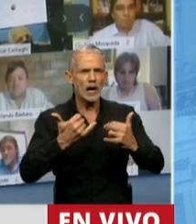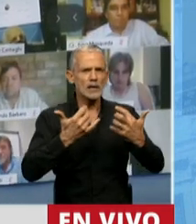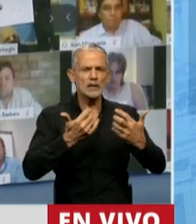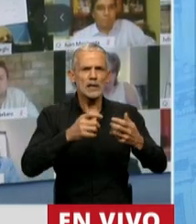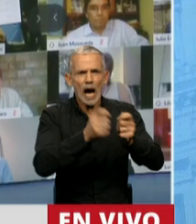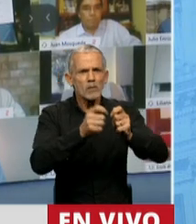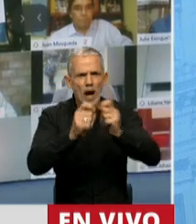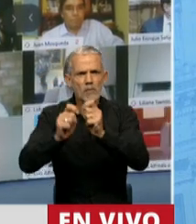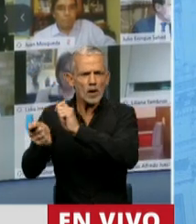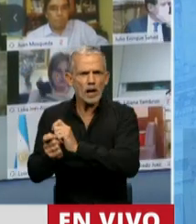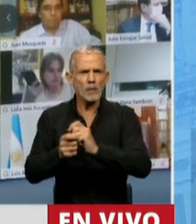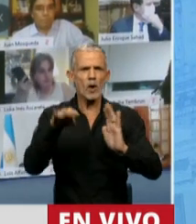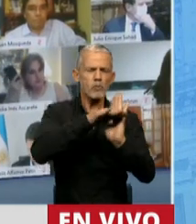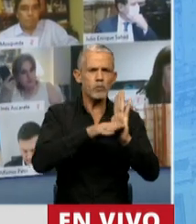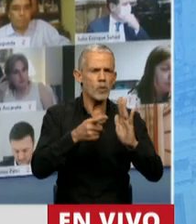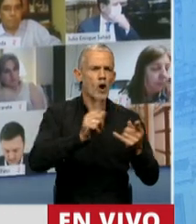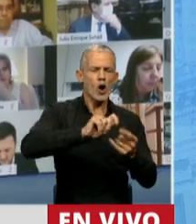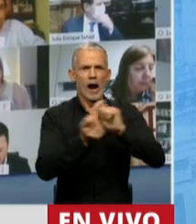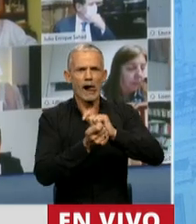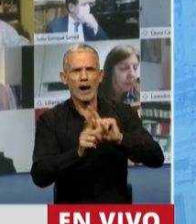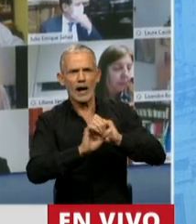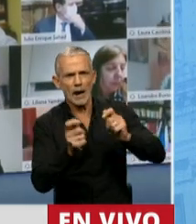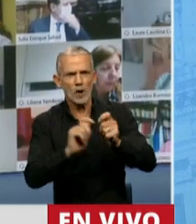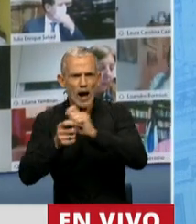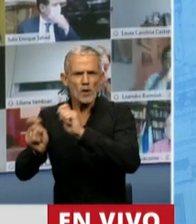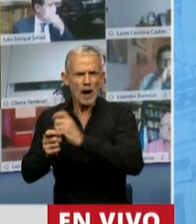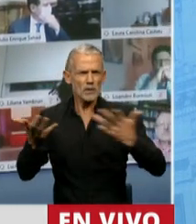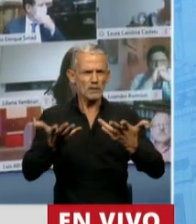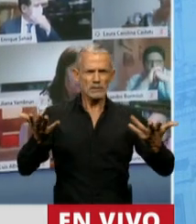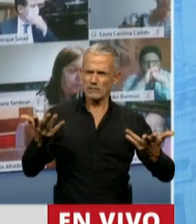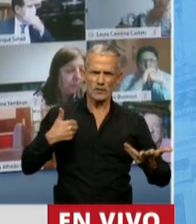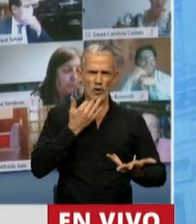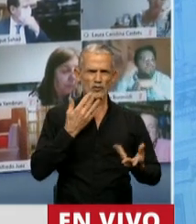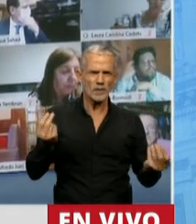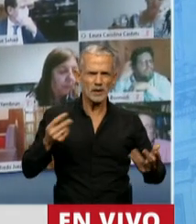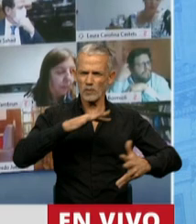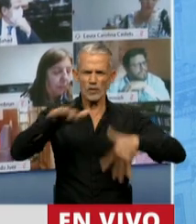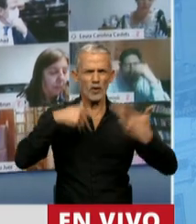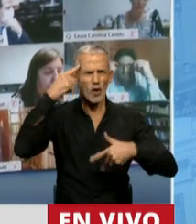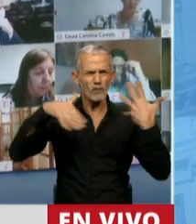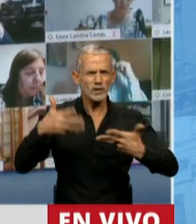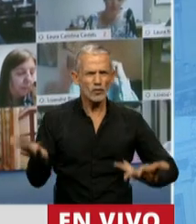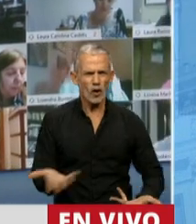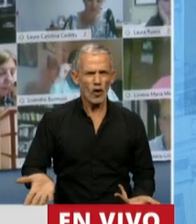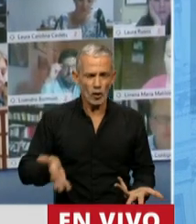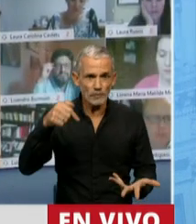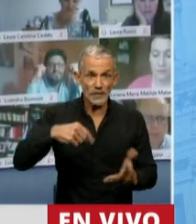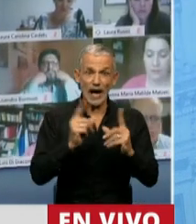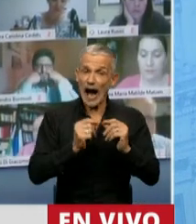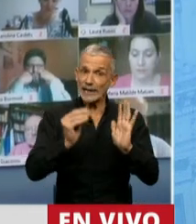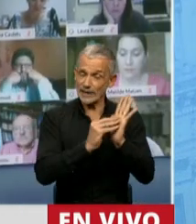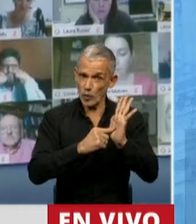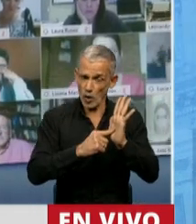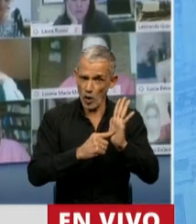constantes en las reglas de juego eso me preocupa y y y me parece que este artículo